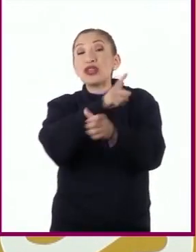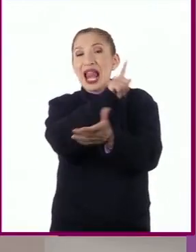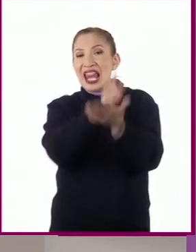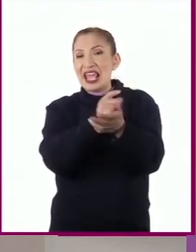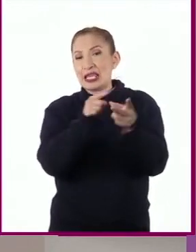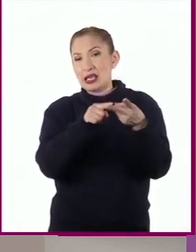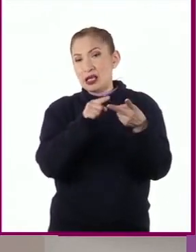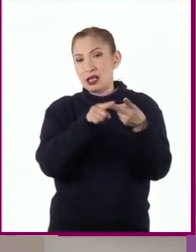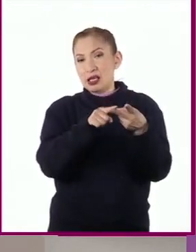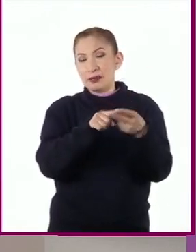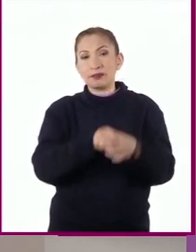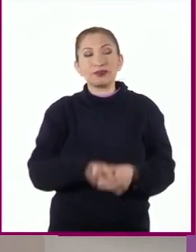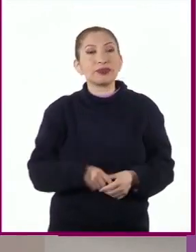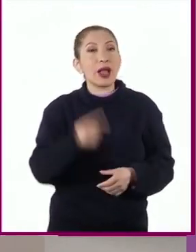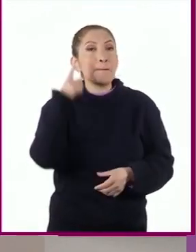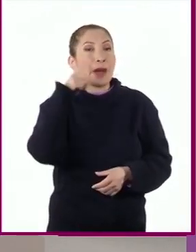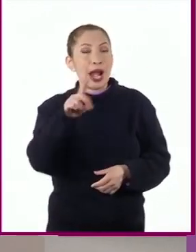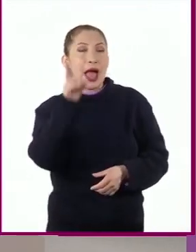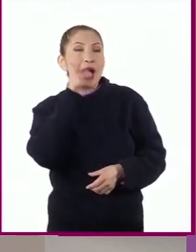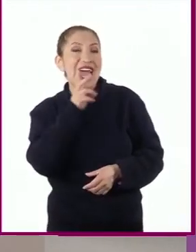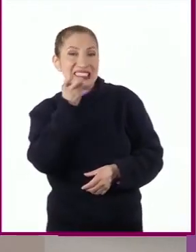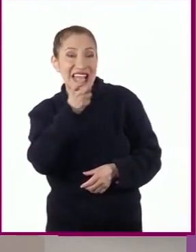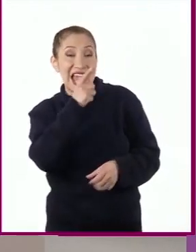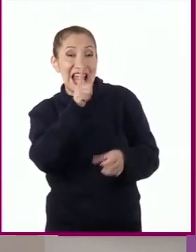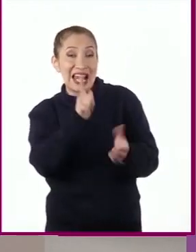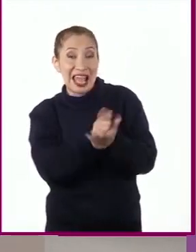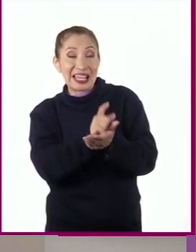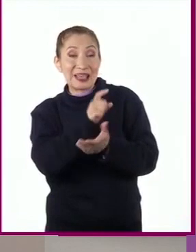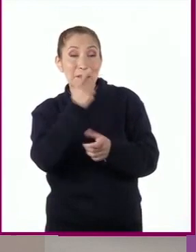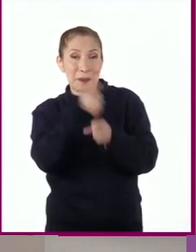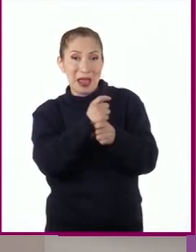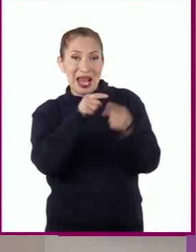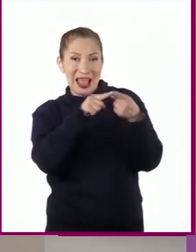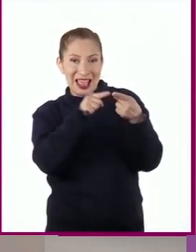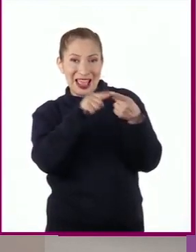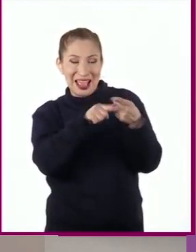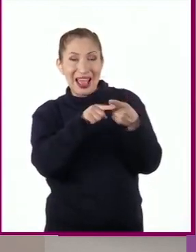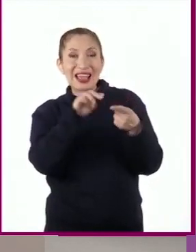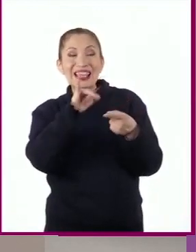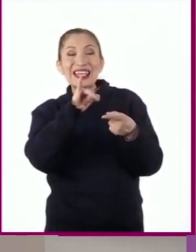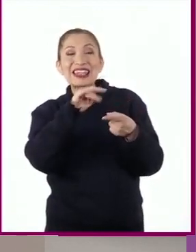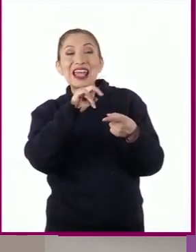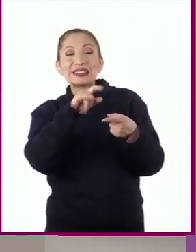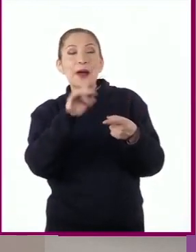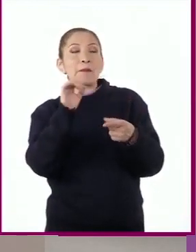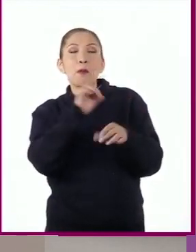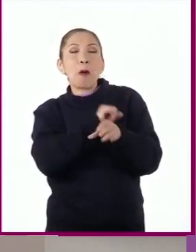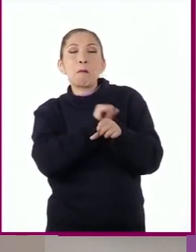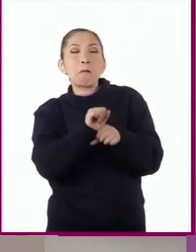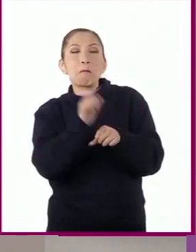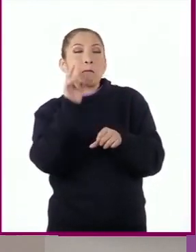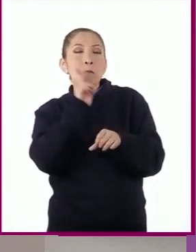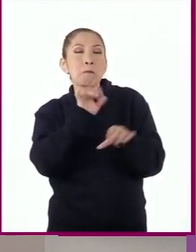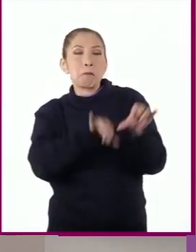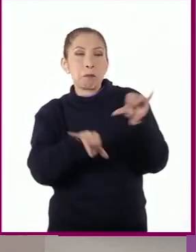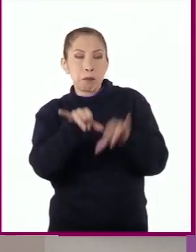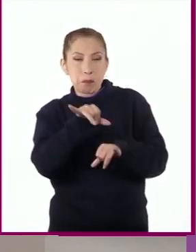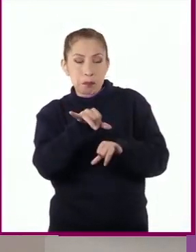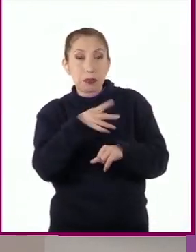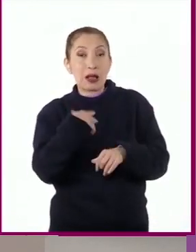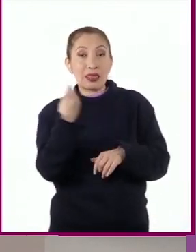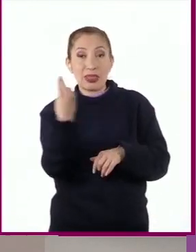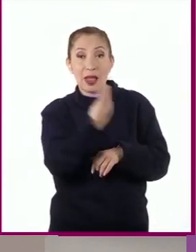ley. Para que podamos comprobar esta ley de inercia, vamos a hacer un sencillo experimento. Vamos a